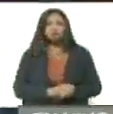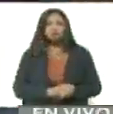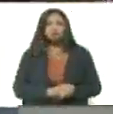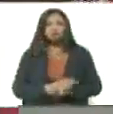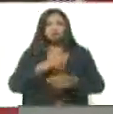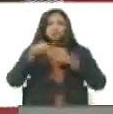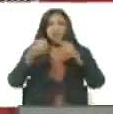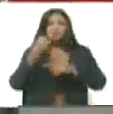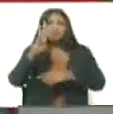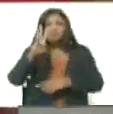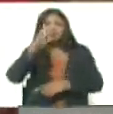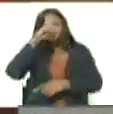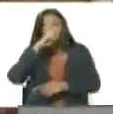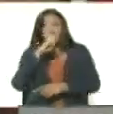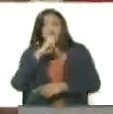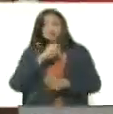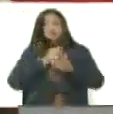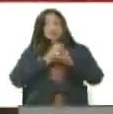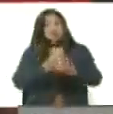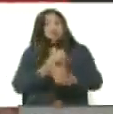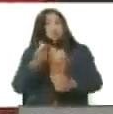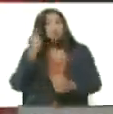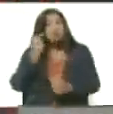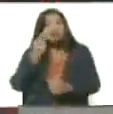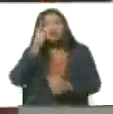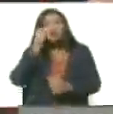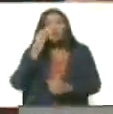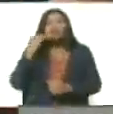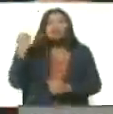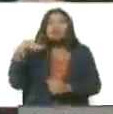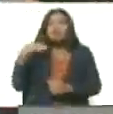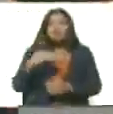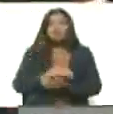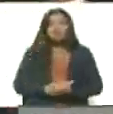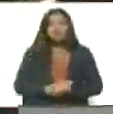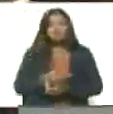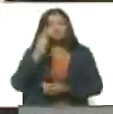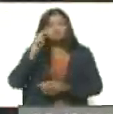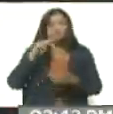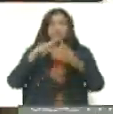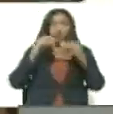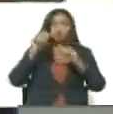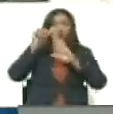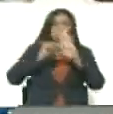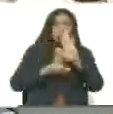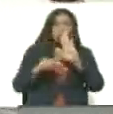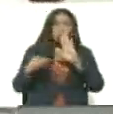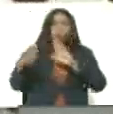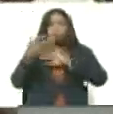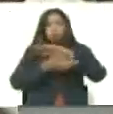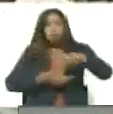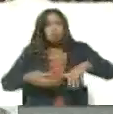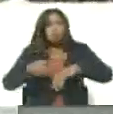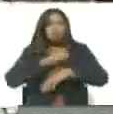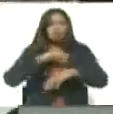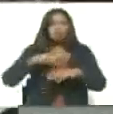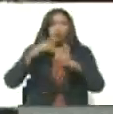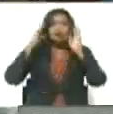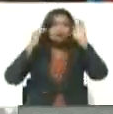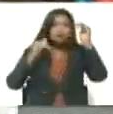Después de 4 años, queridas mujeres, queridos jóvenes, al ver todas las tormentas que hemos